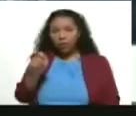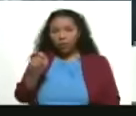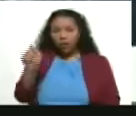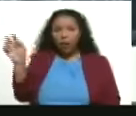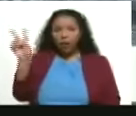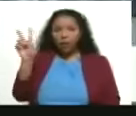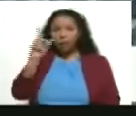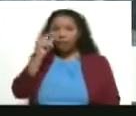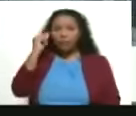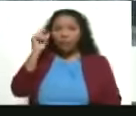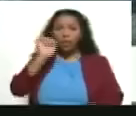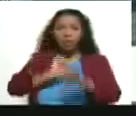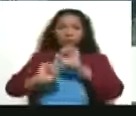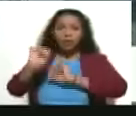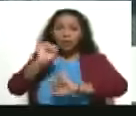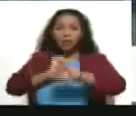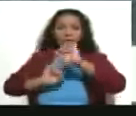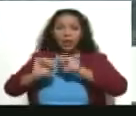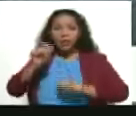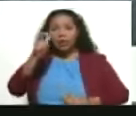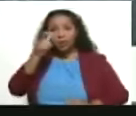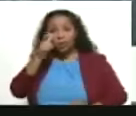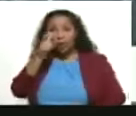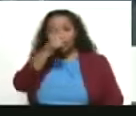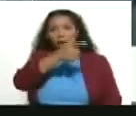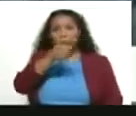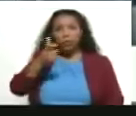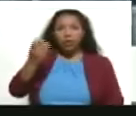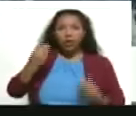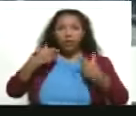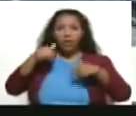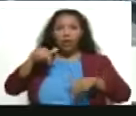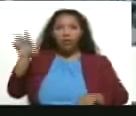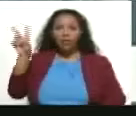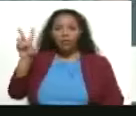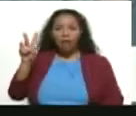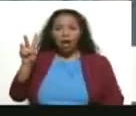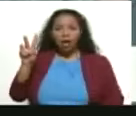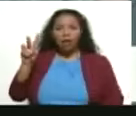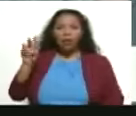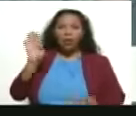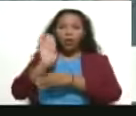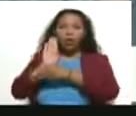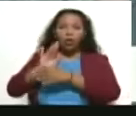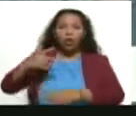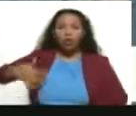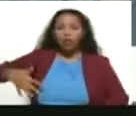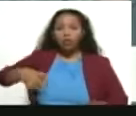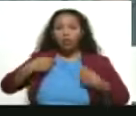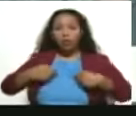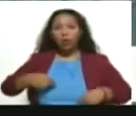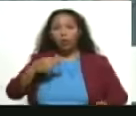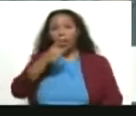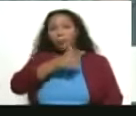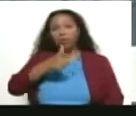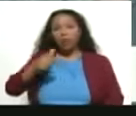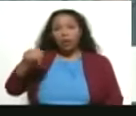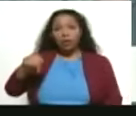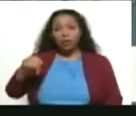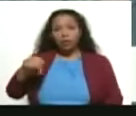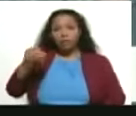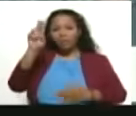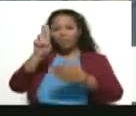para la defensa y desarrollo de la persona, para la garantía del respeto a los derechos humanos. Seguimos avanzando acá. Hemos eliminado todas